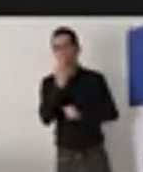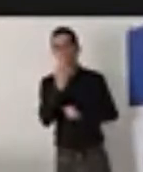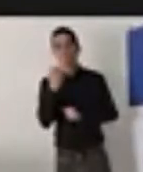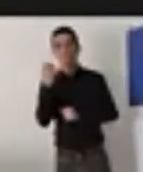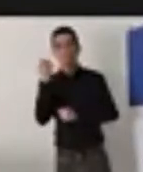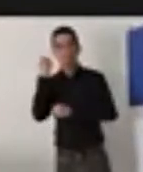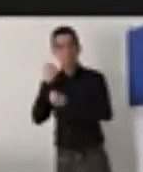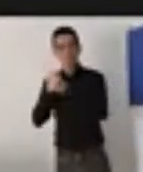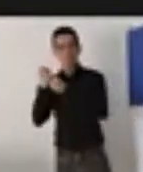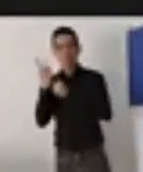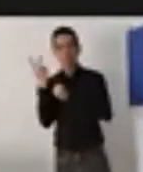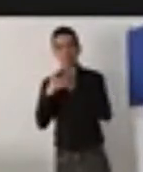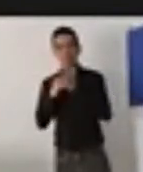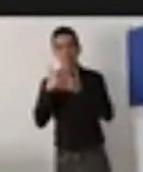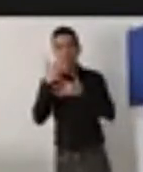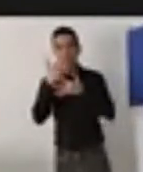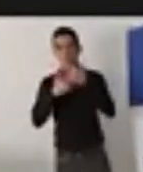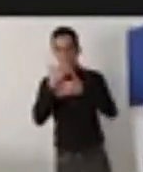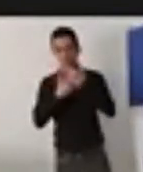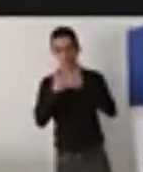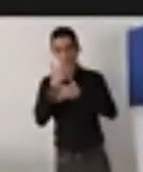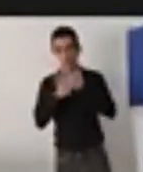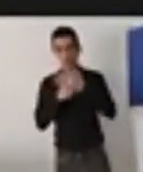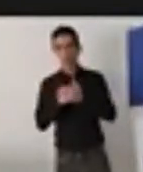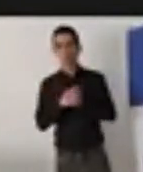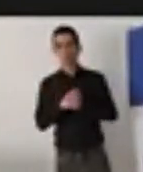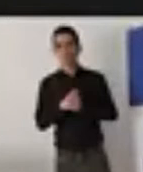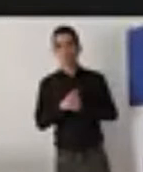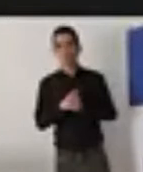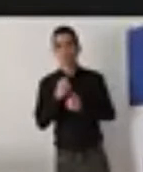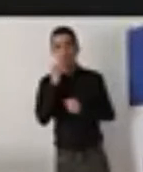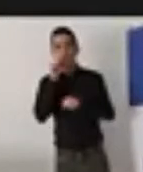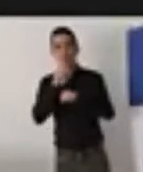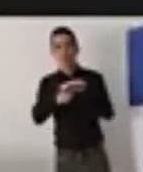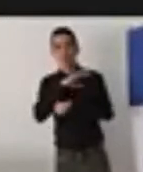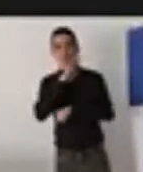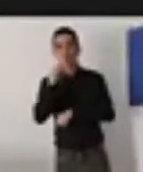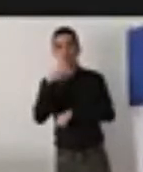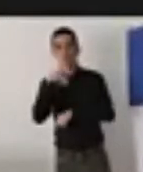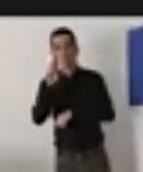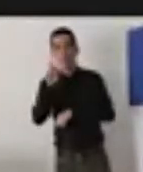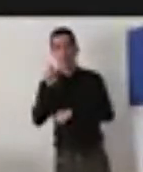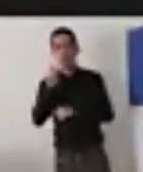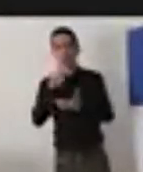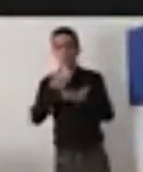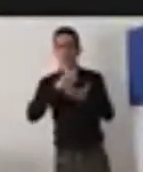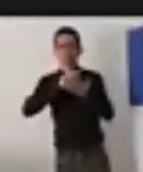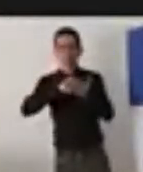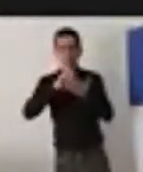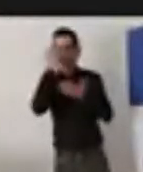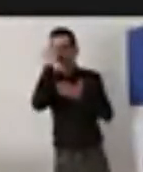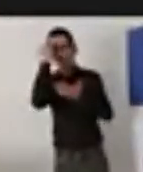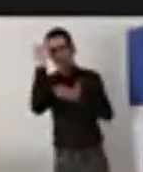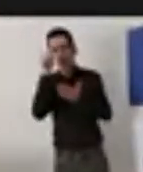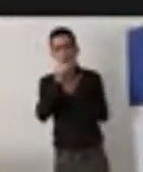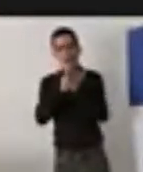fuera secretario general de la ONU, Ban Ki-moon, en este proceso de construcción de la nueva Agenda 2030, decía muy textualmente: los